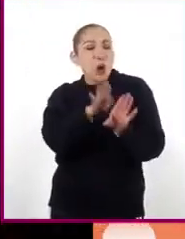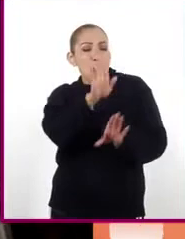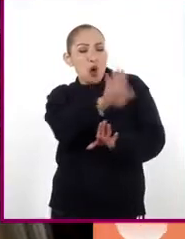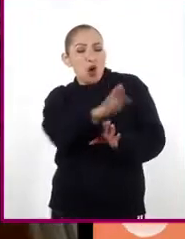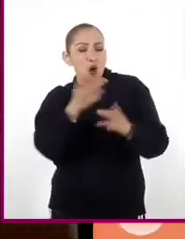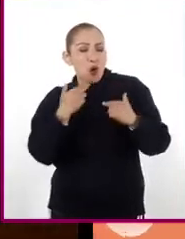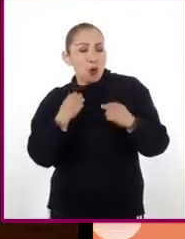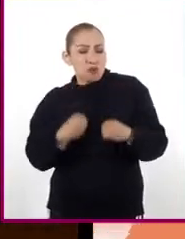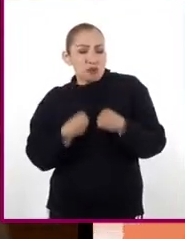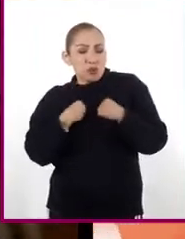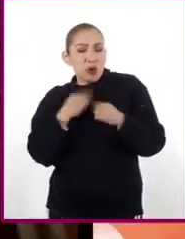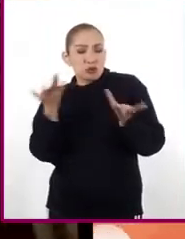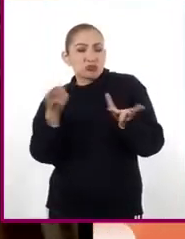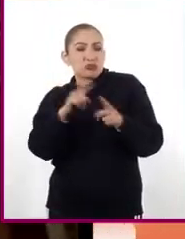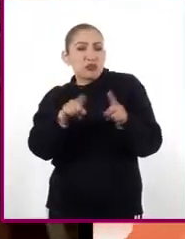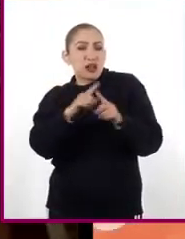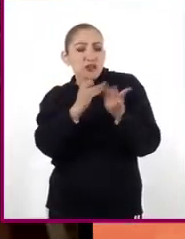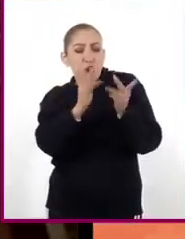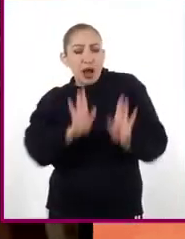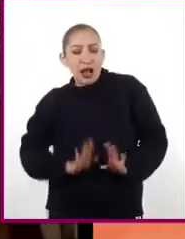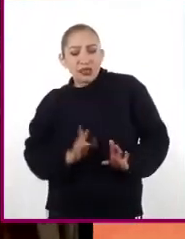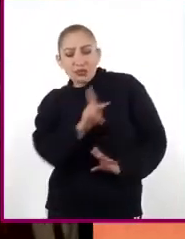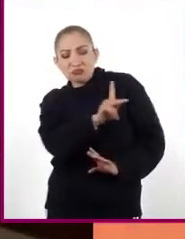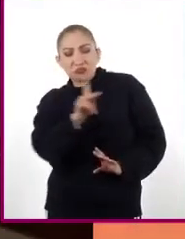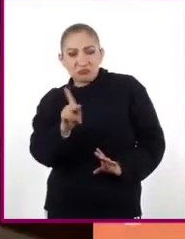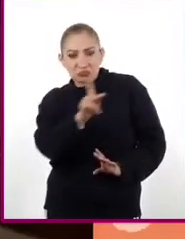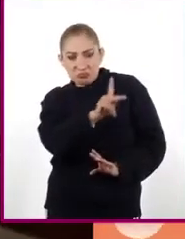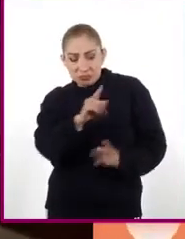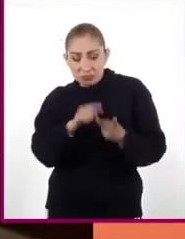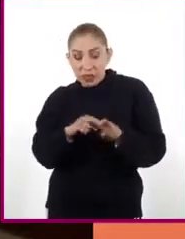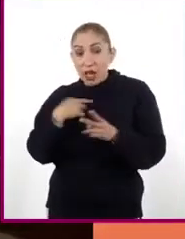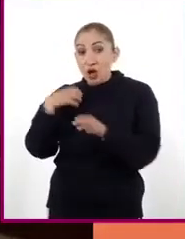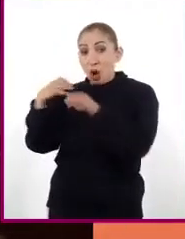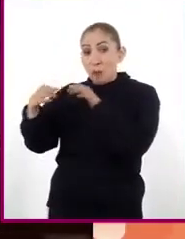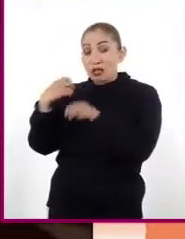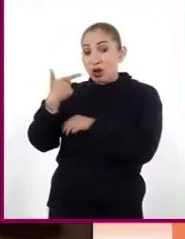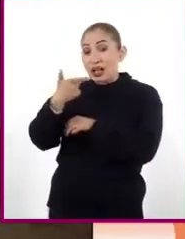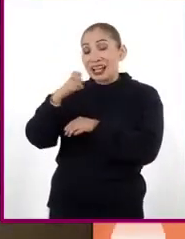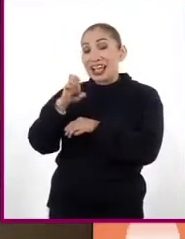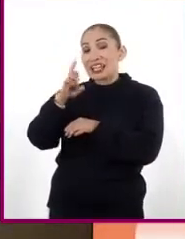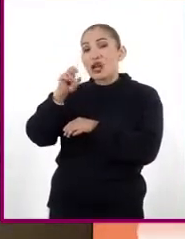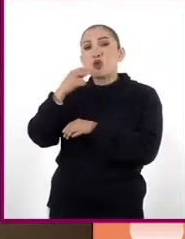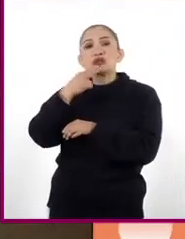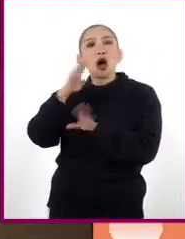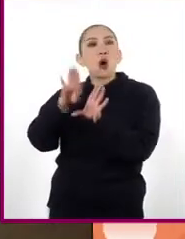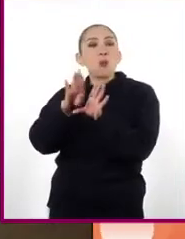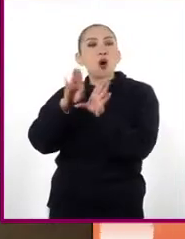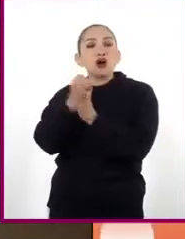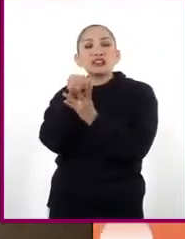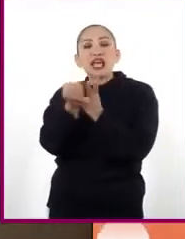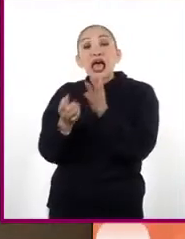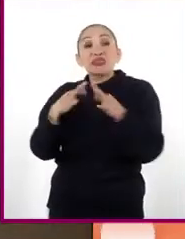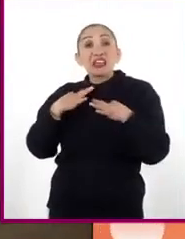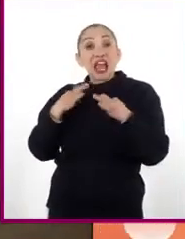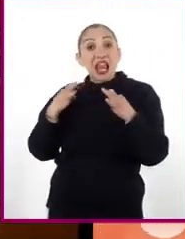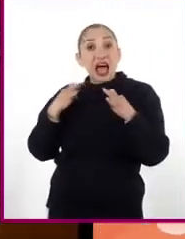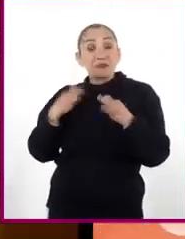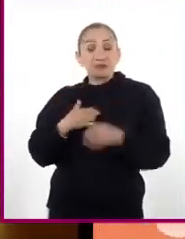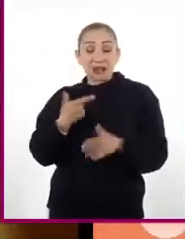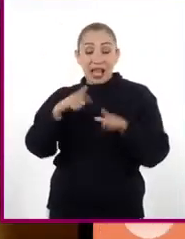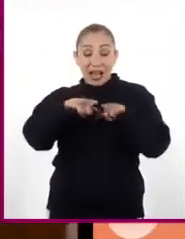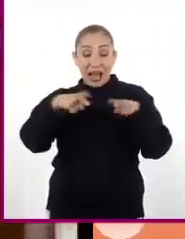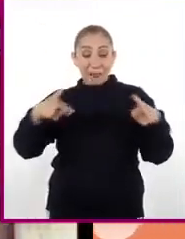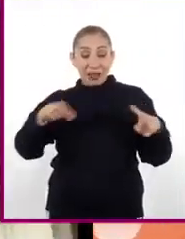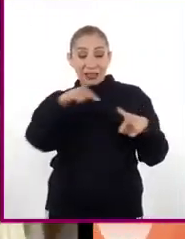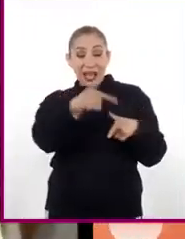de seres vivos que comparten ciertas características. En el comercio, género se utiliza como sinónimo de tela. En